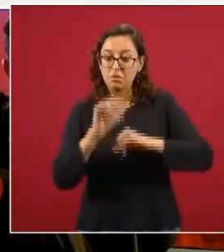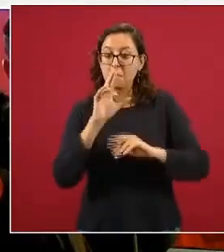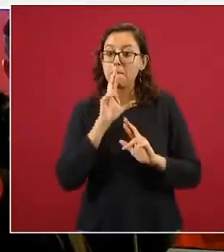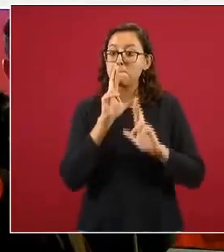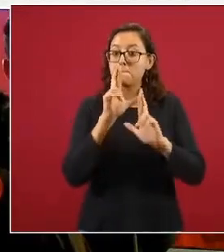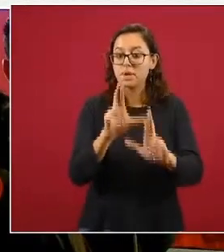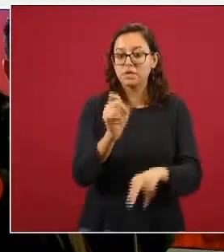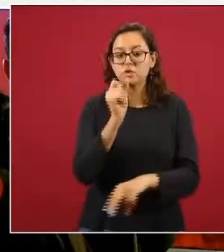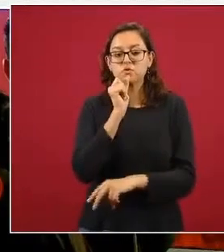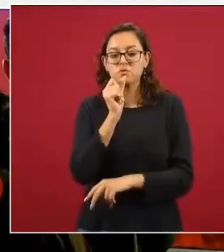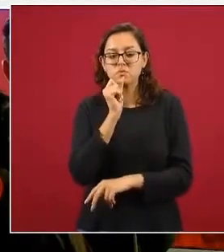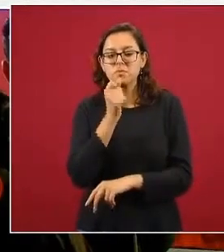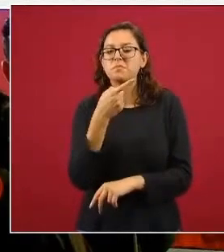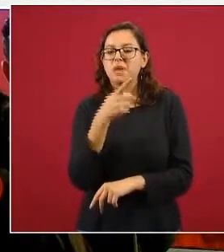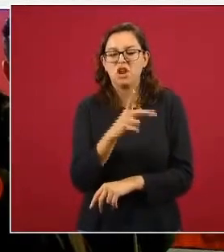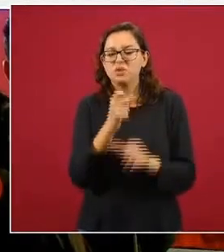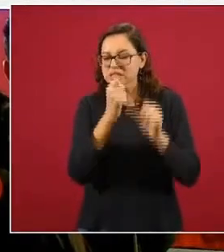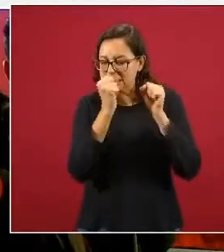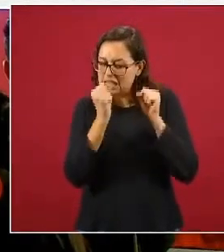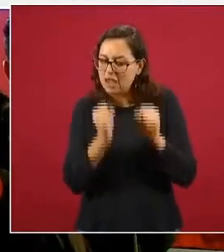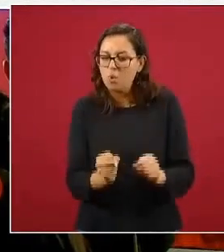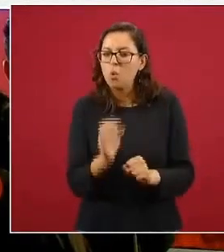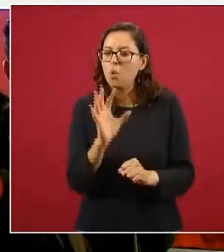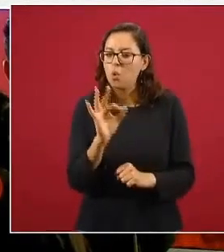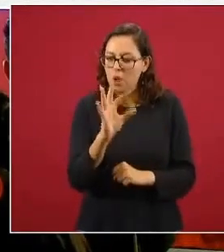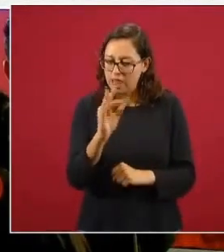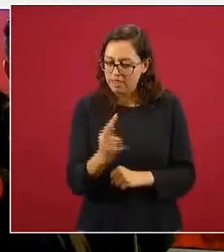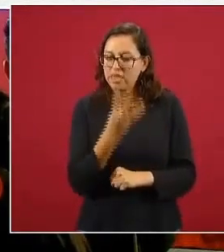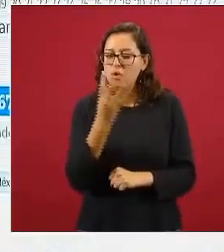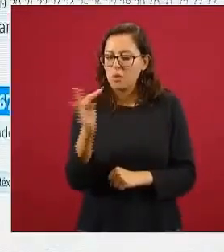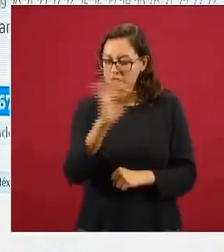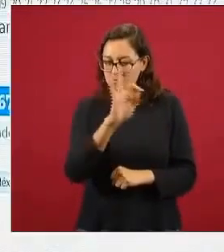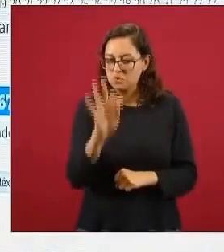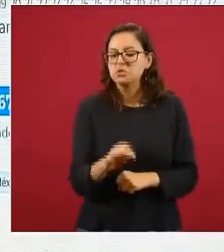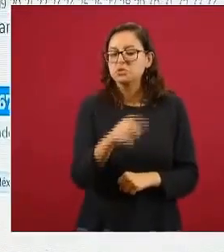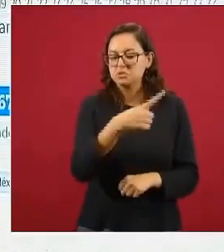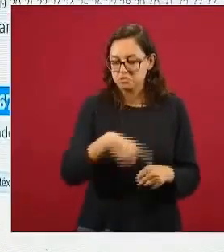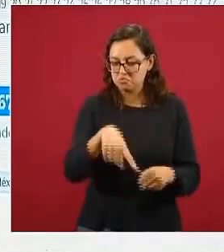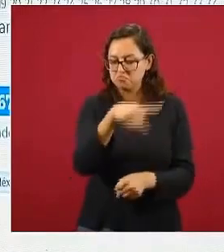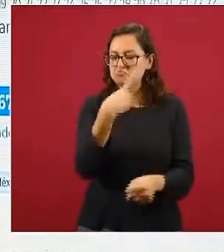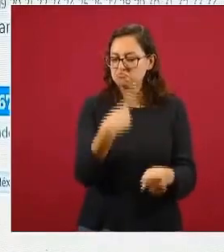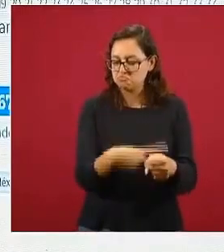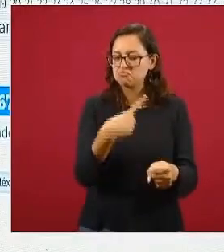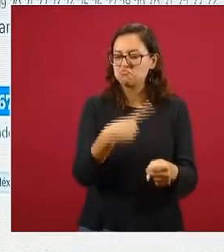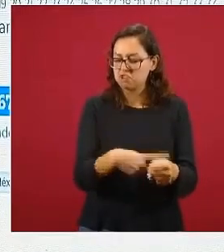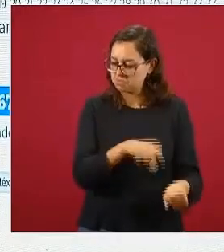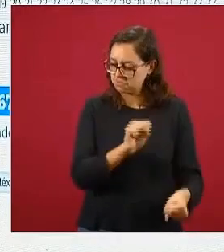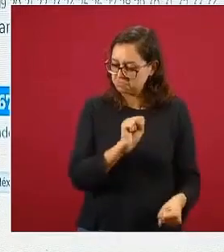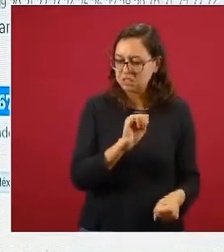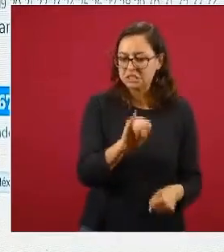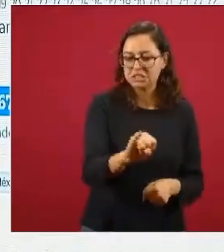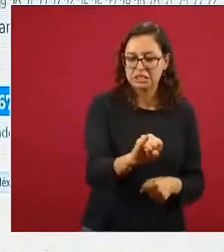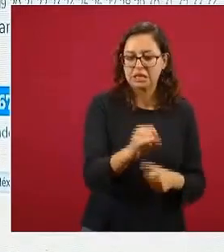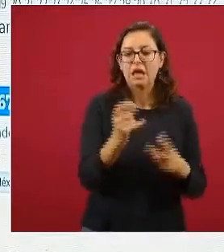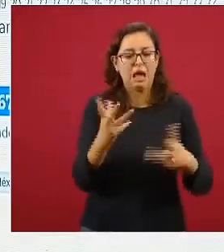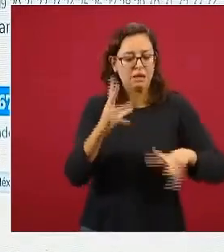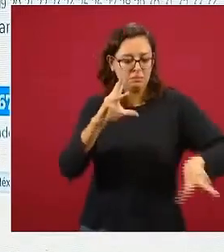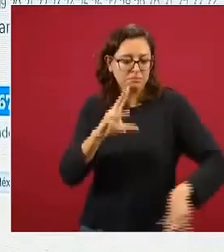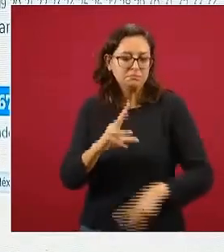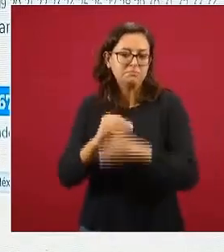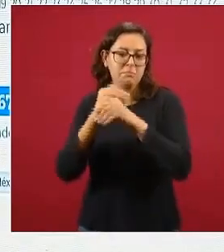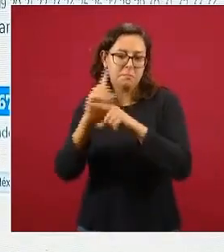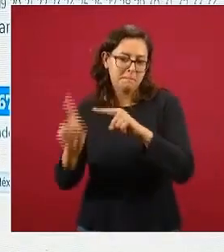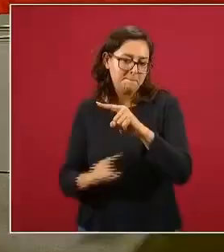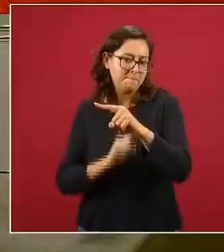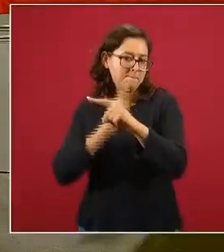como sabemos que 44% de ellas van a tener probablemente el resultado positivo, consideramos la suma